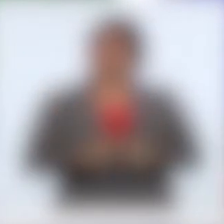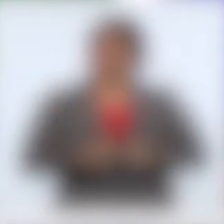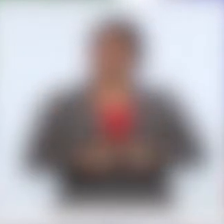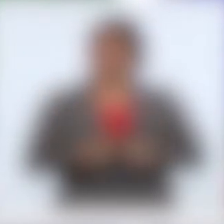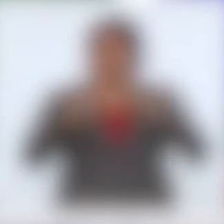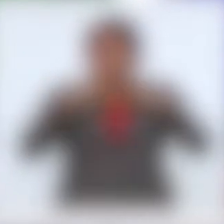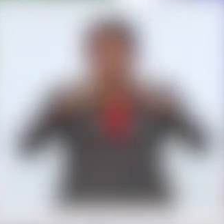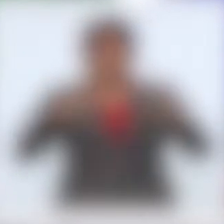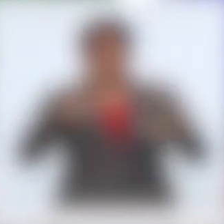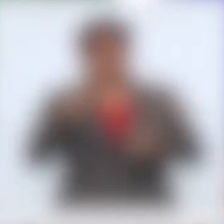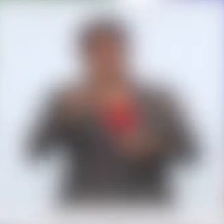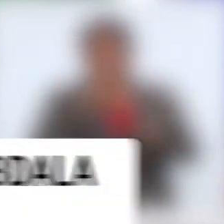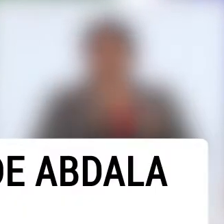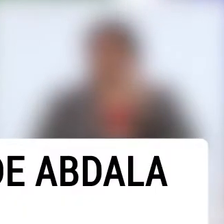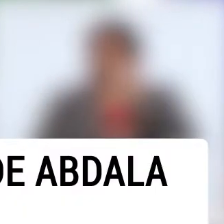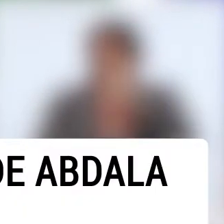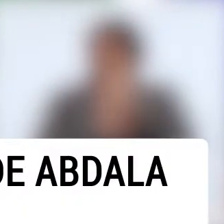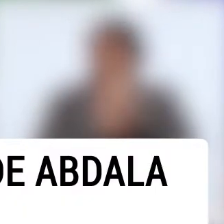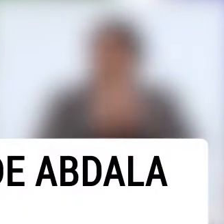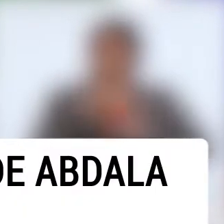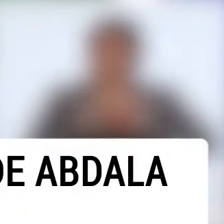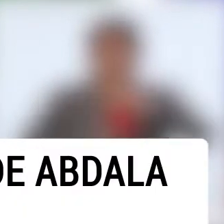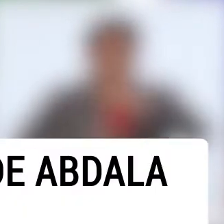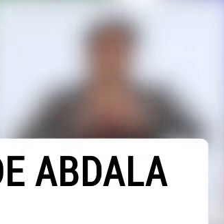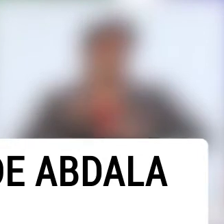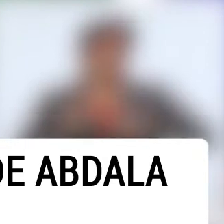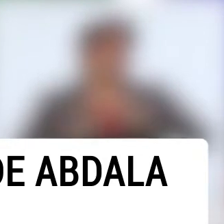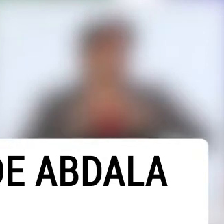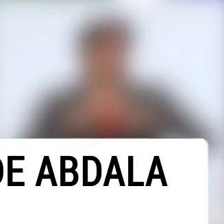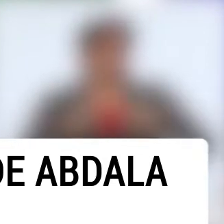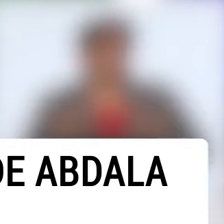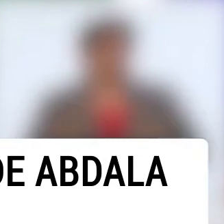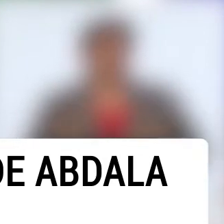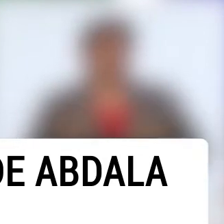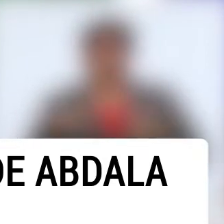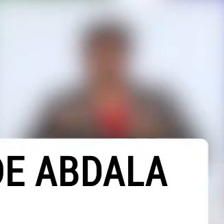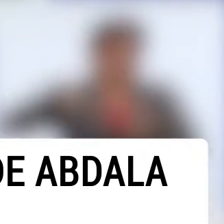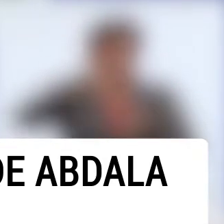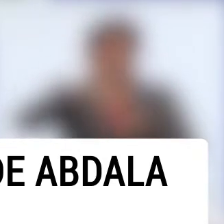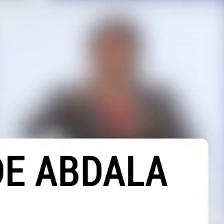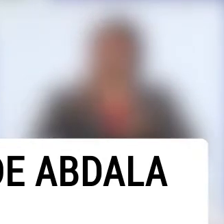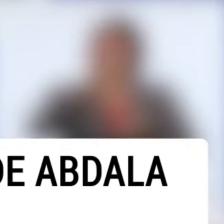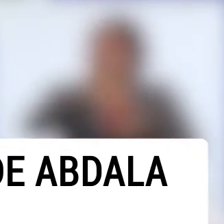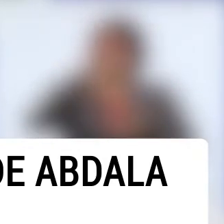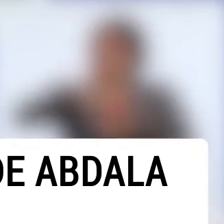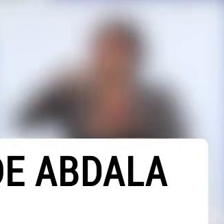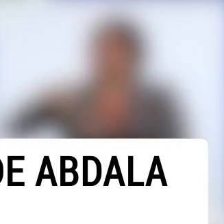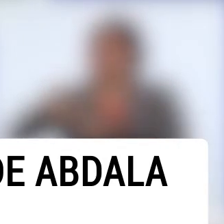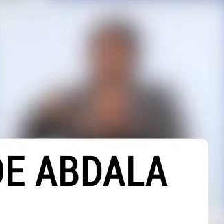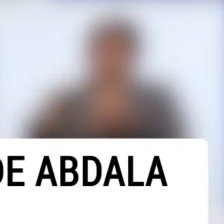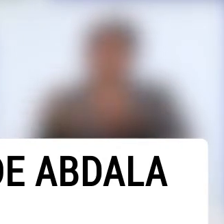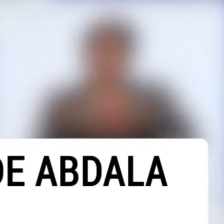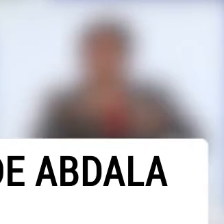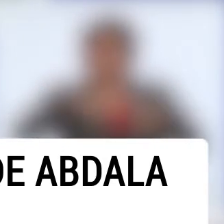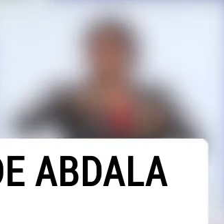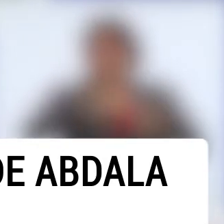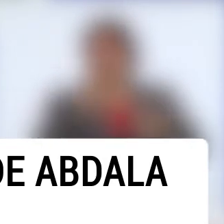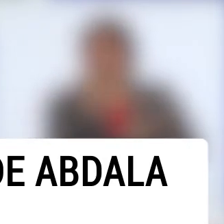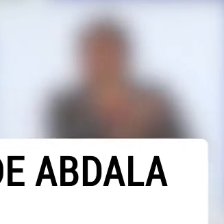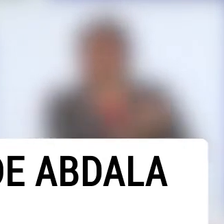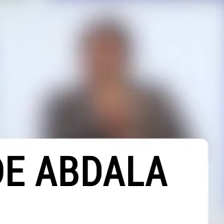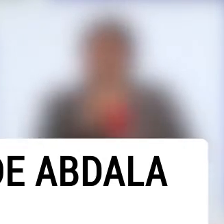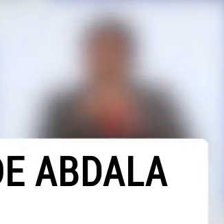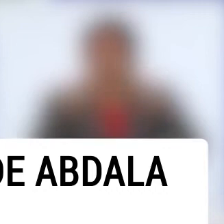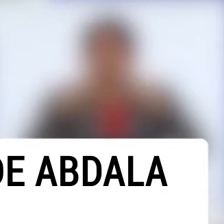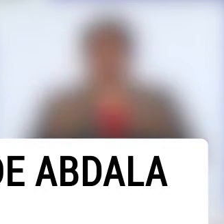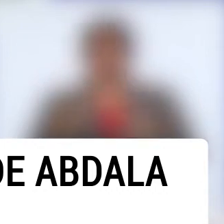Seguir Sobre el avanzando avance en el y proceso de todavía mucho vacunación, más el doctor con la Francisco Durán aprobación de informó que el las vacunas con 63,6% comportamiento del total de de la población vacunación